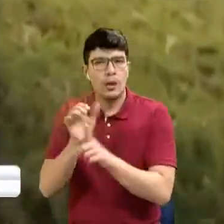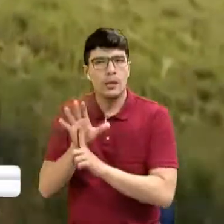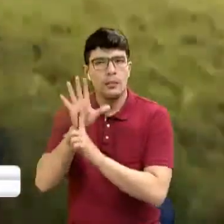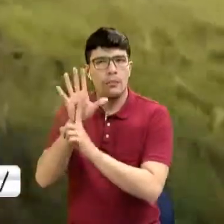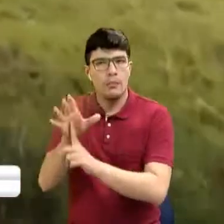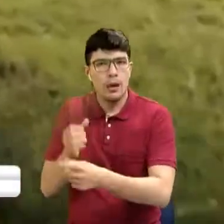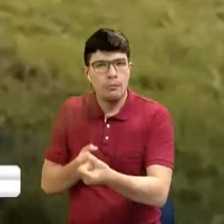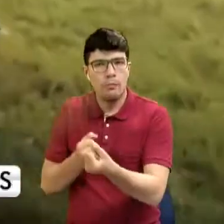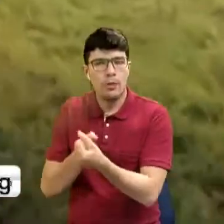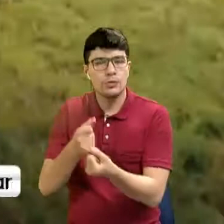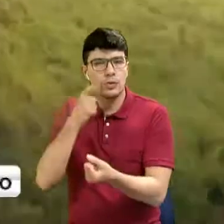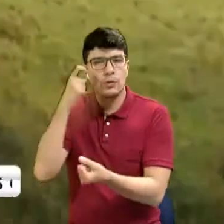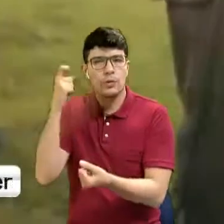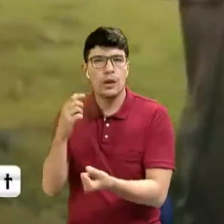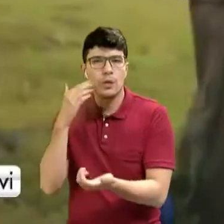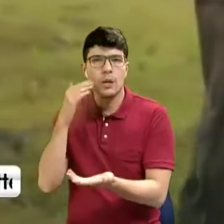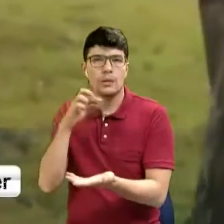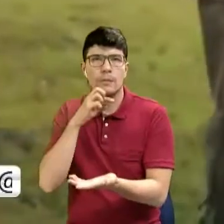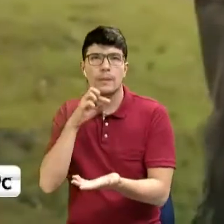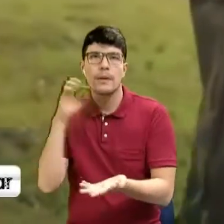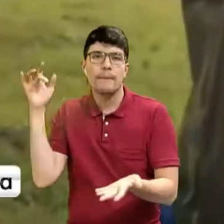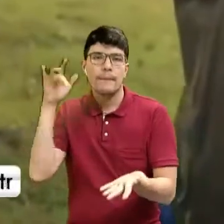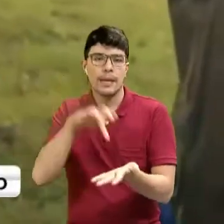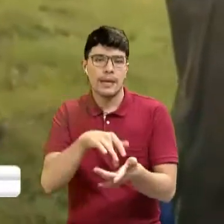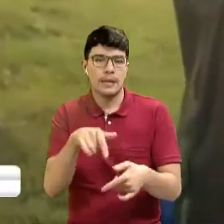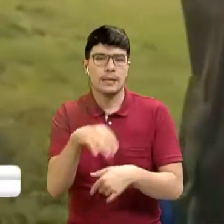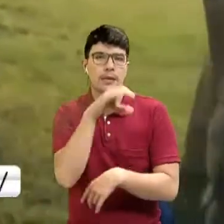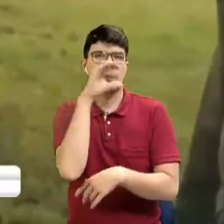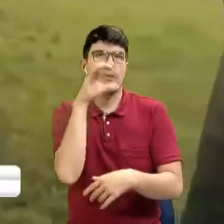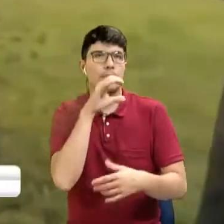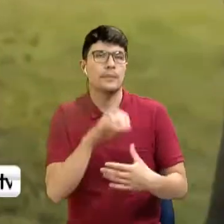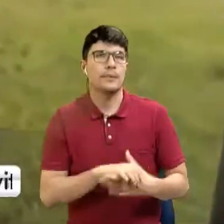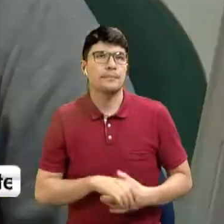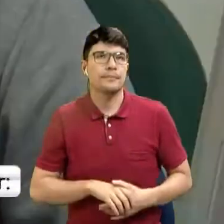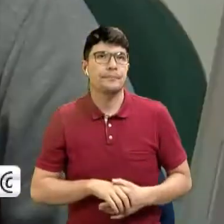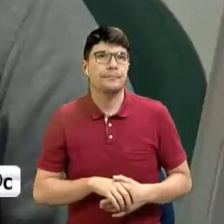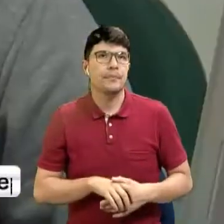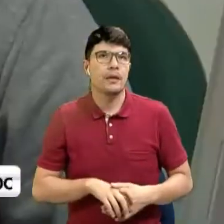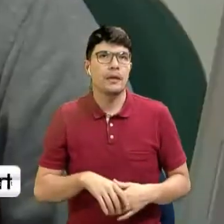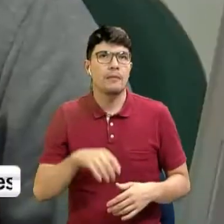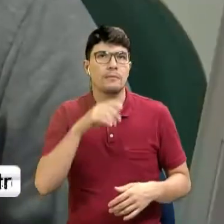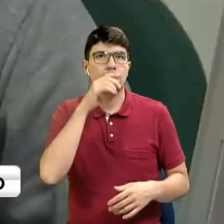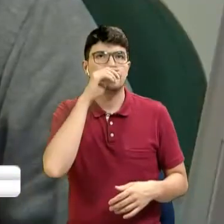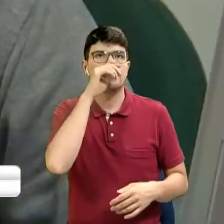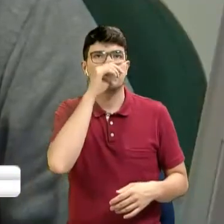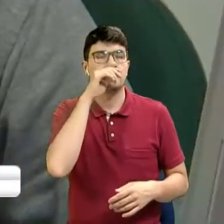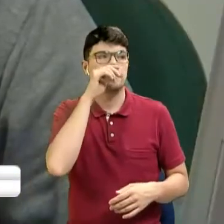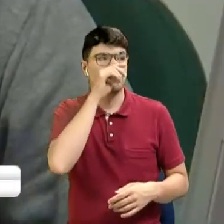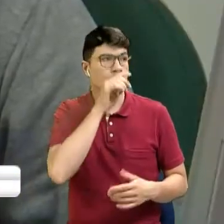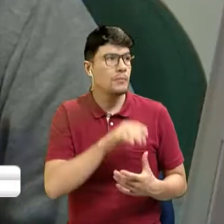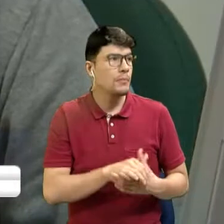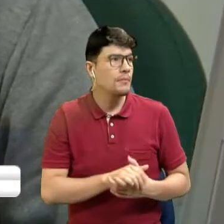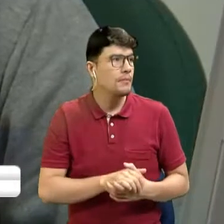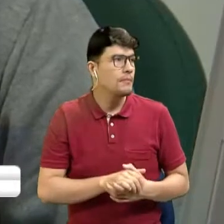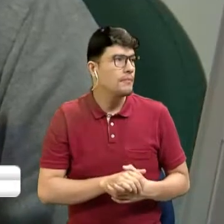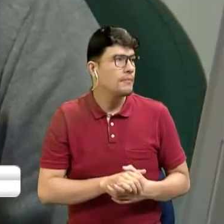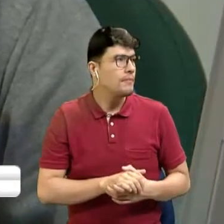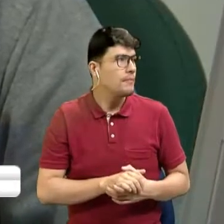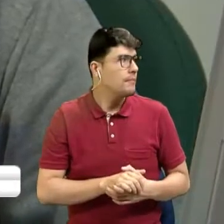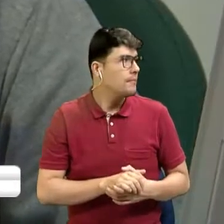ante la visita del papa a colombia que tiene que haber un cese de hostilidades por parte del gobierno colombiano